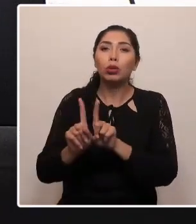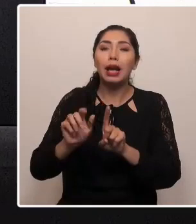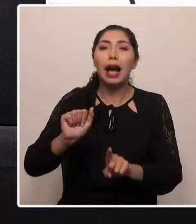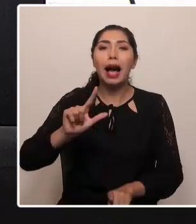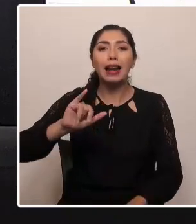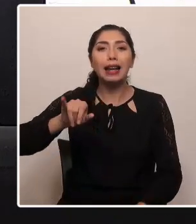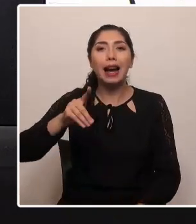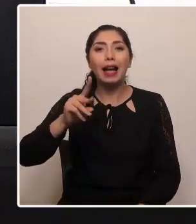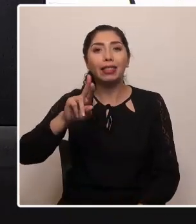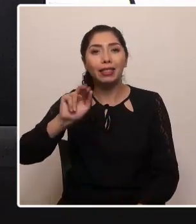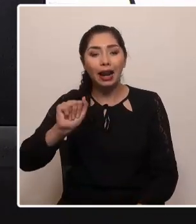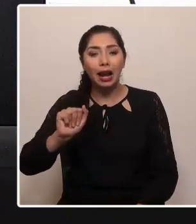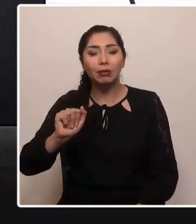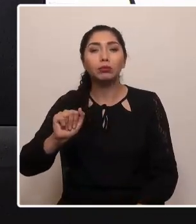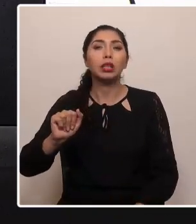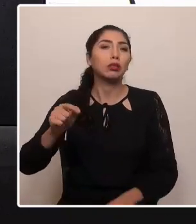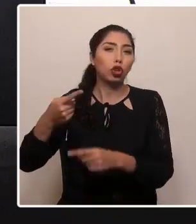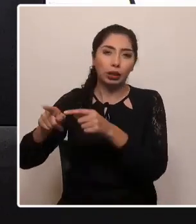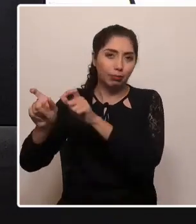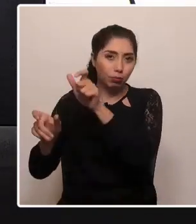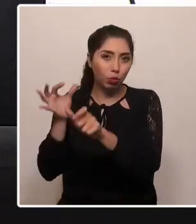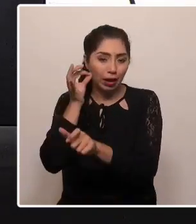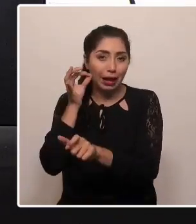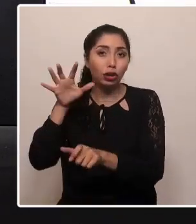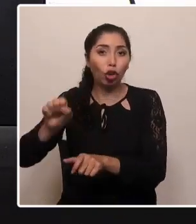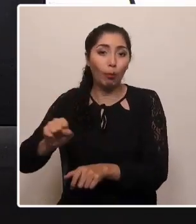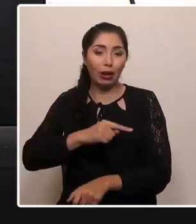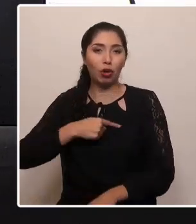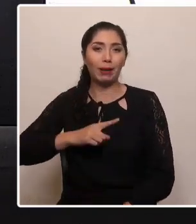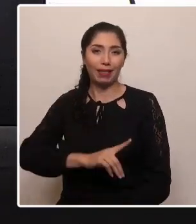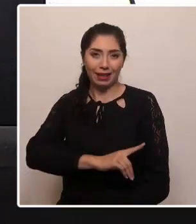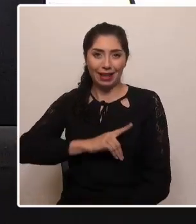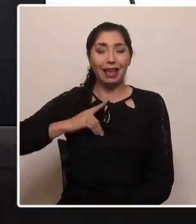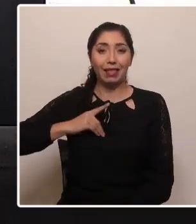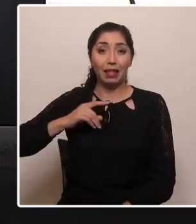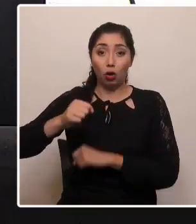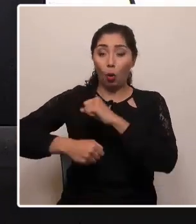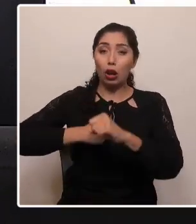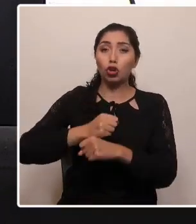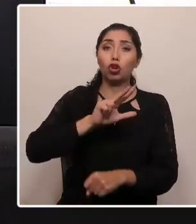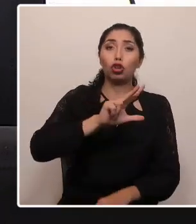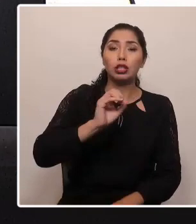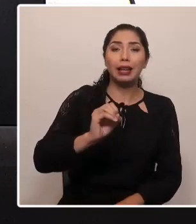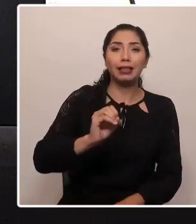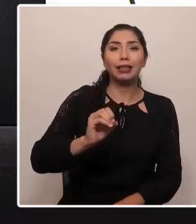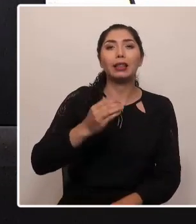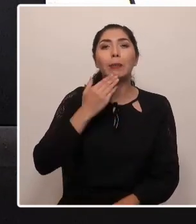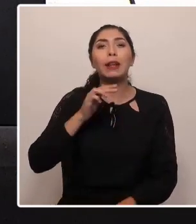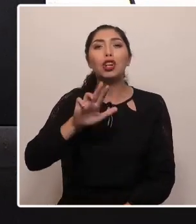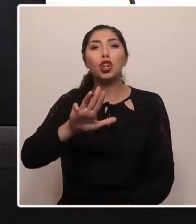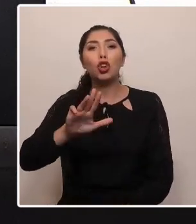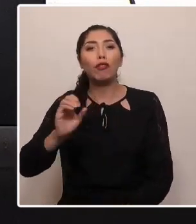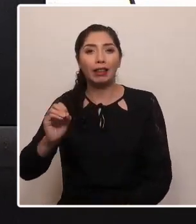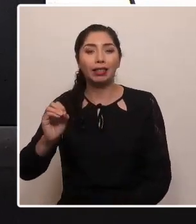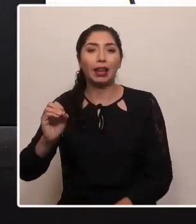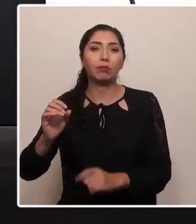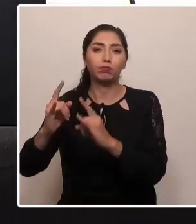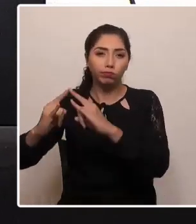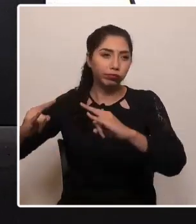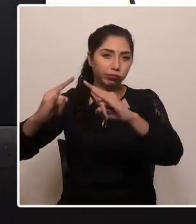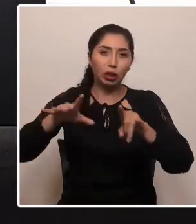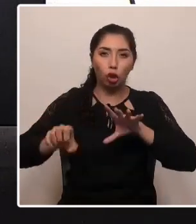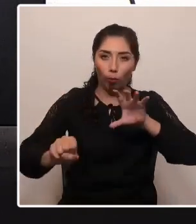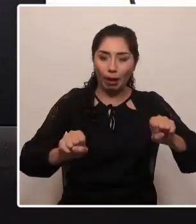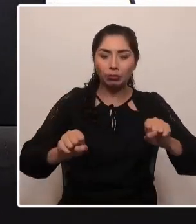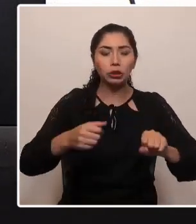en la toma de Dignidad, en las masivas erradicaciones de los 80 y durante los 90. Hasta hoy me pregunto, muchas veces con profundo dolor y